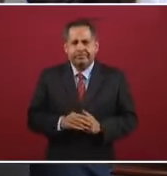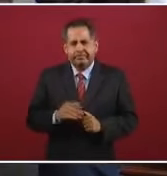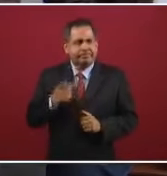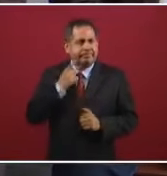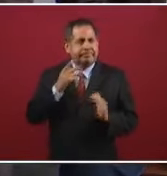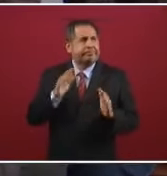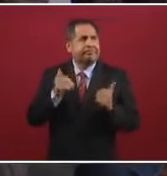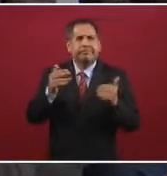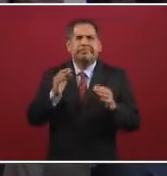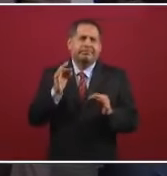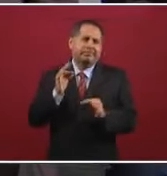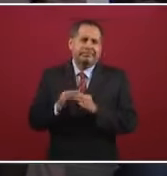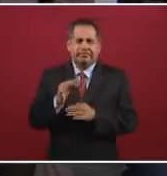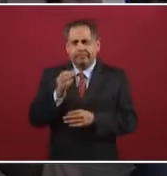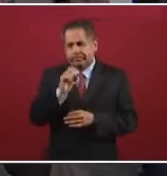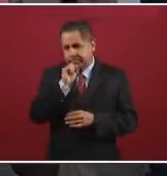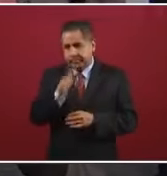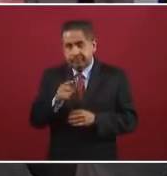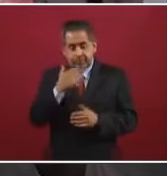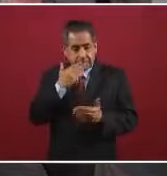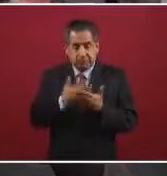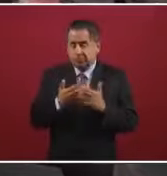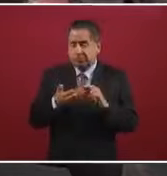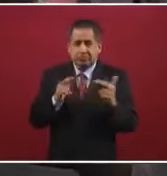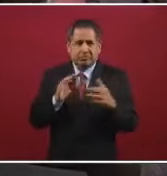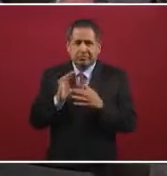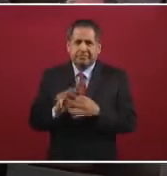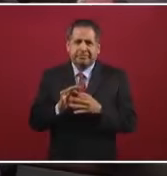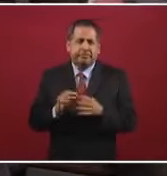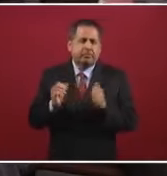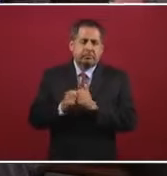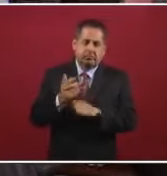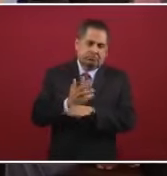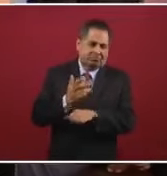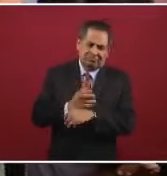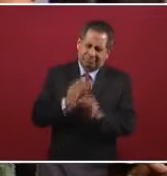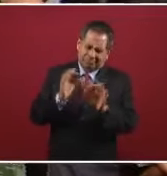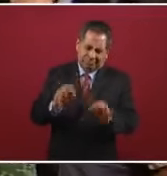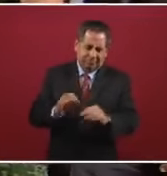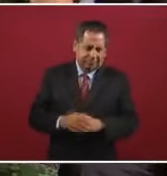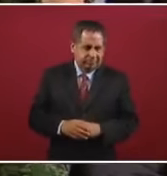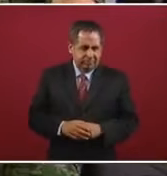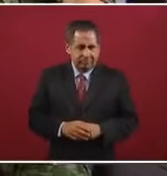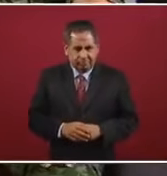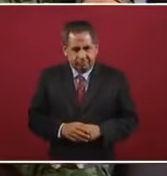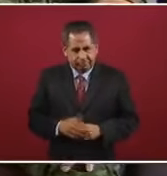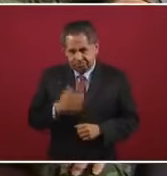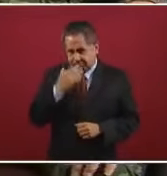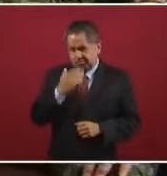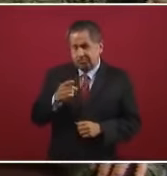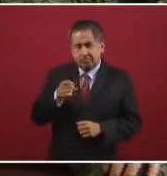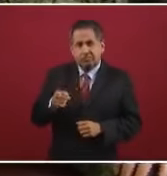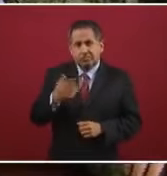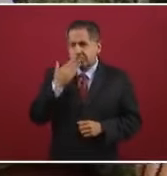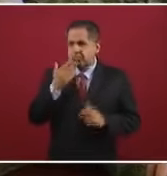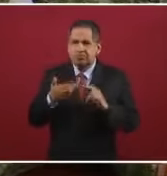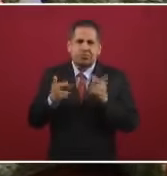exterior y con la relación con Estados Unidos, que es una